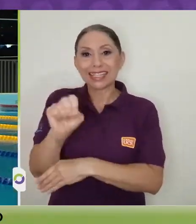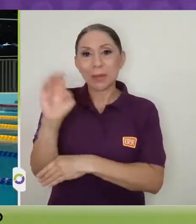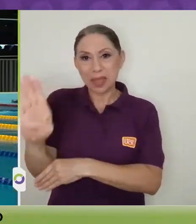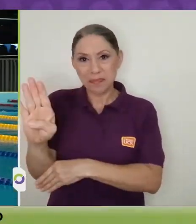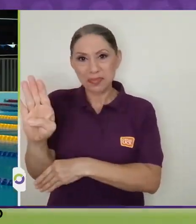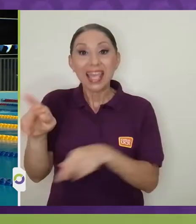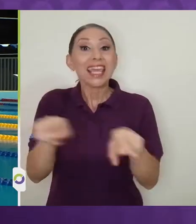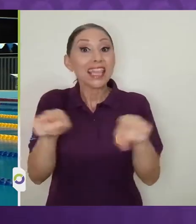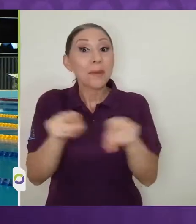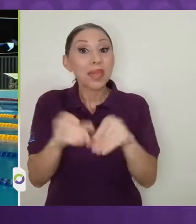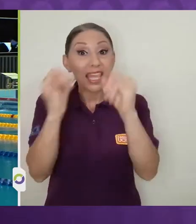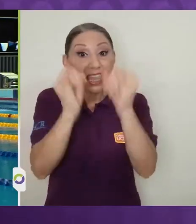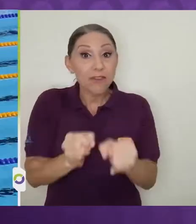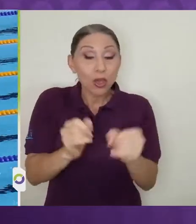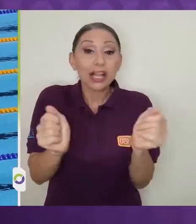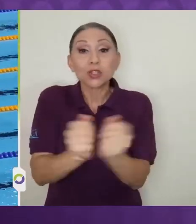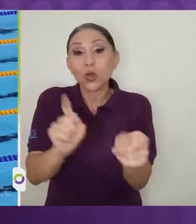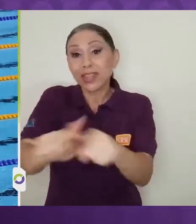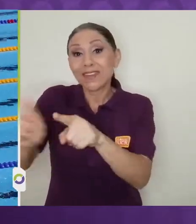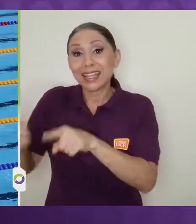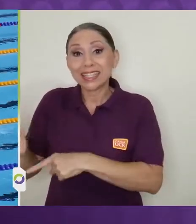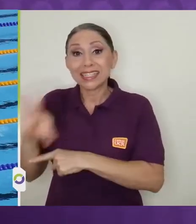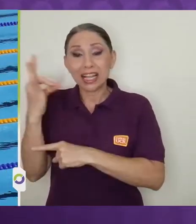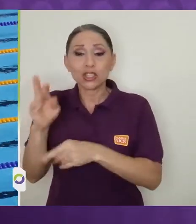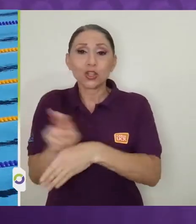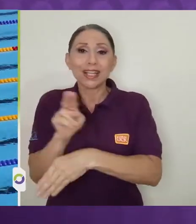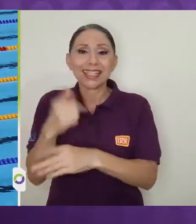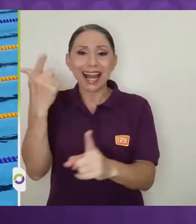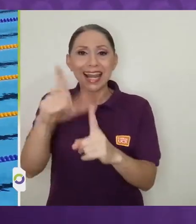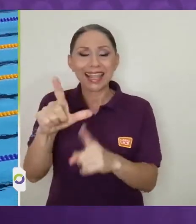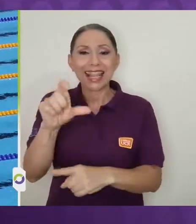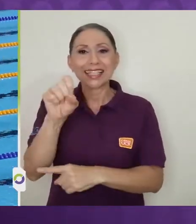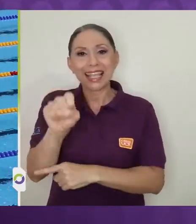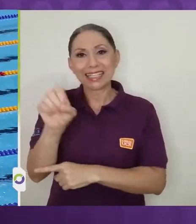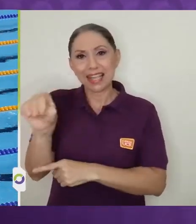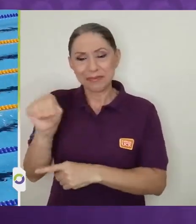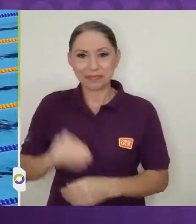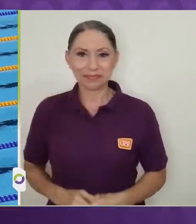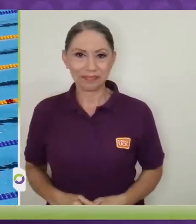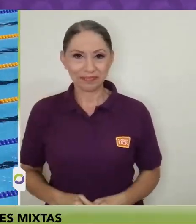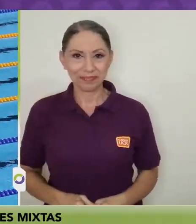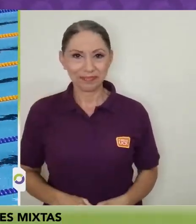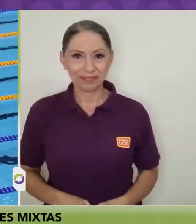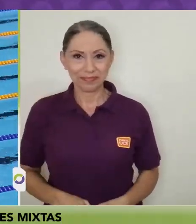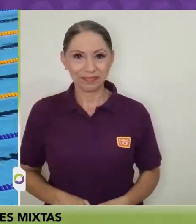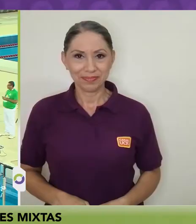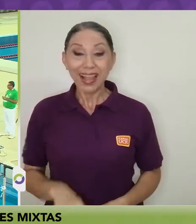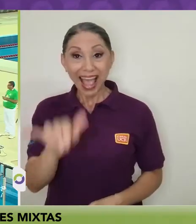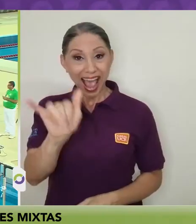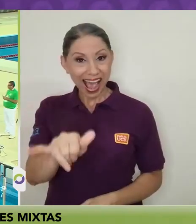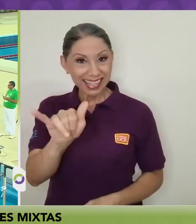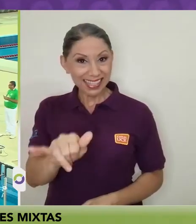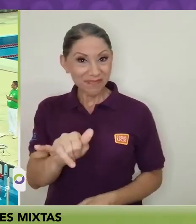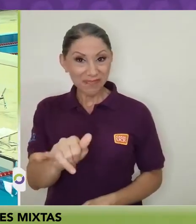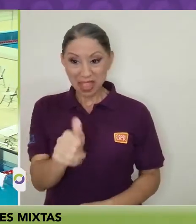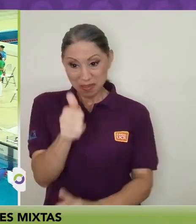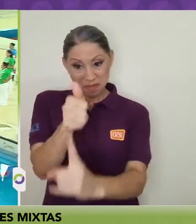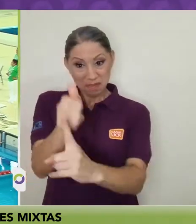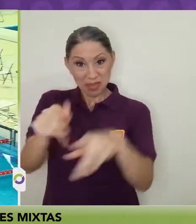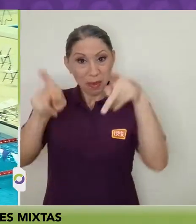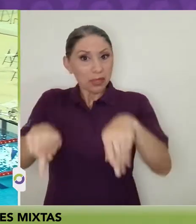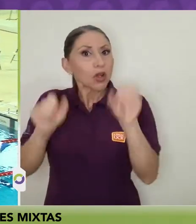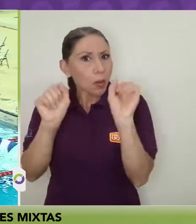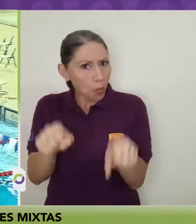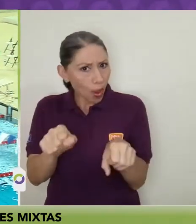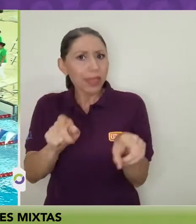en las pruebas individuales que mezclan varios estilos o medley se utilizan las letras SM. Así,